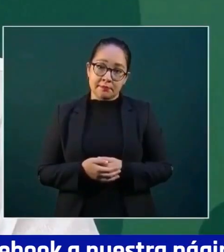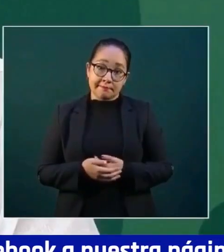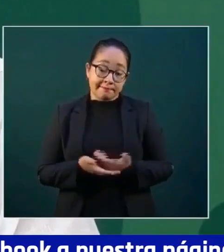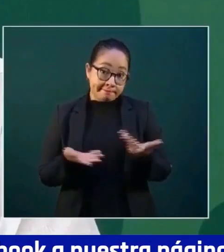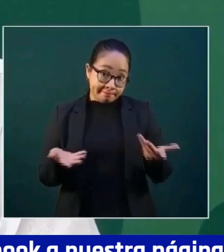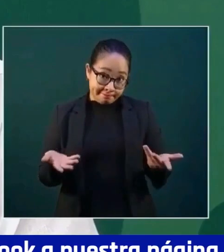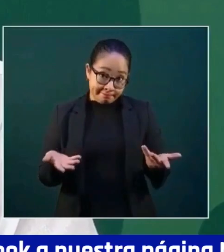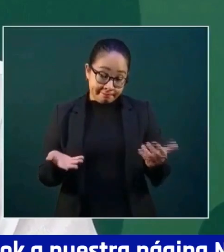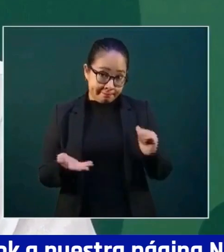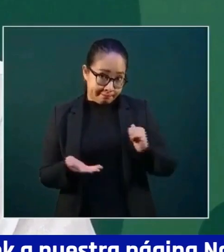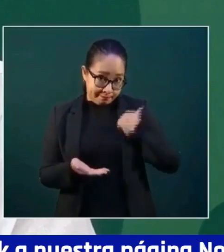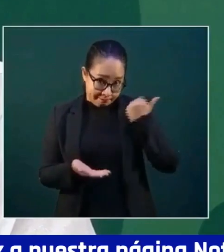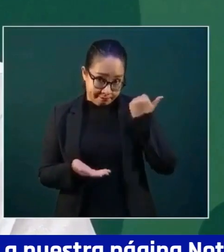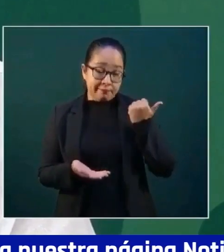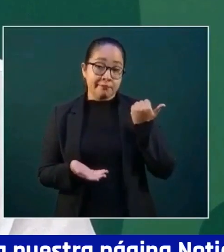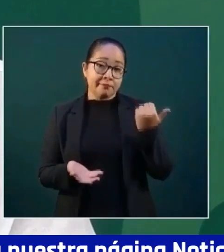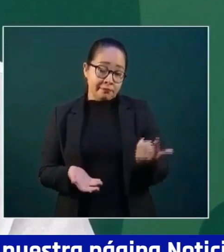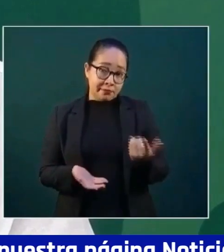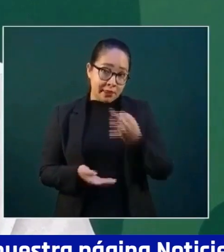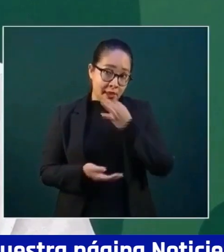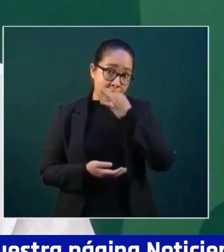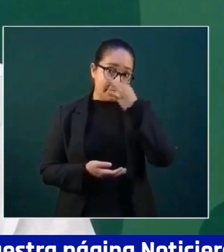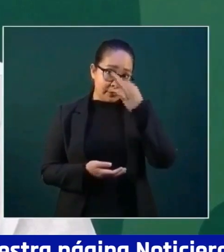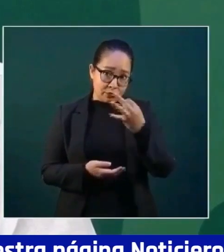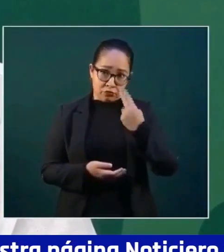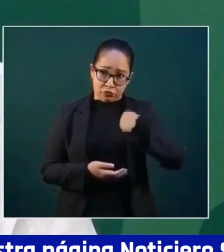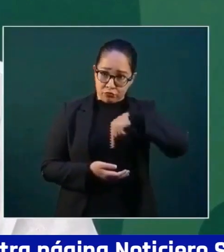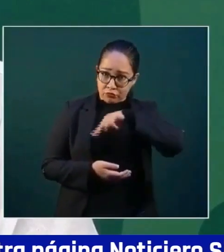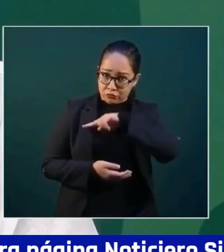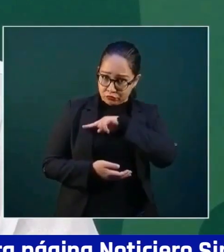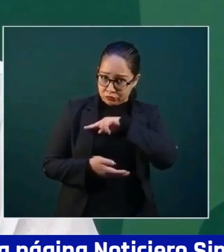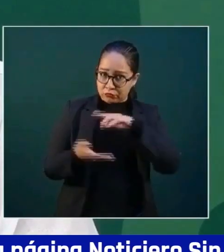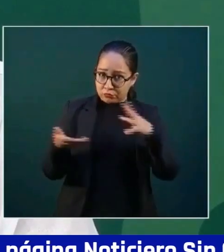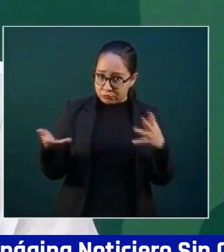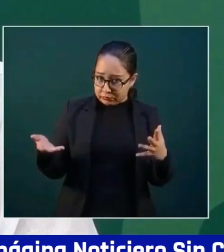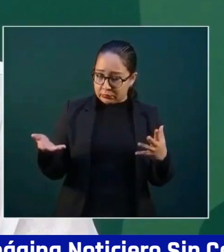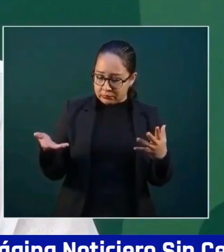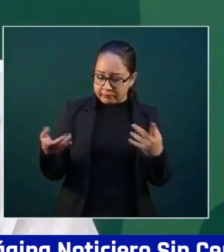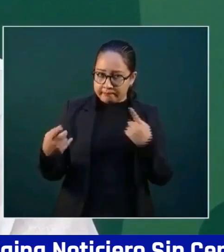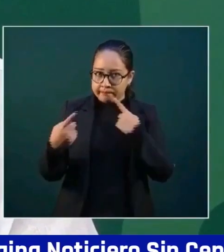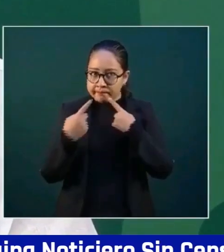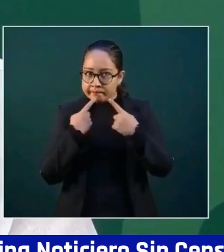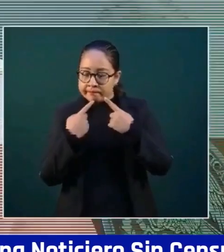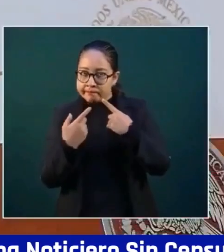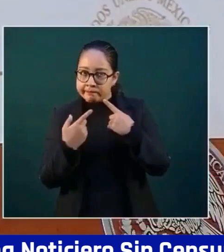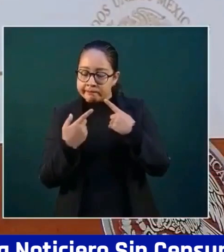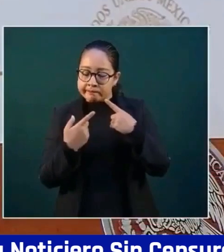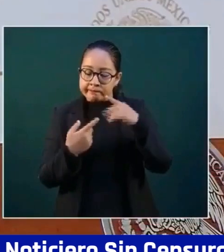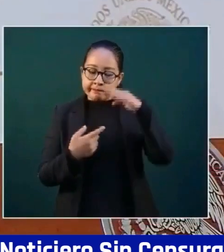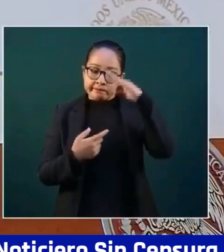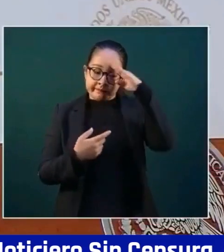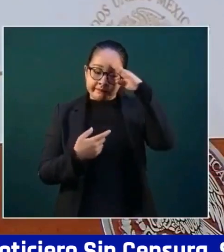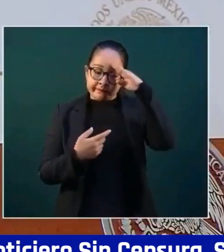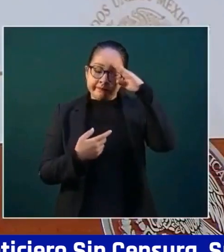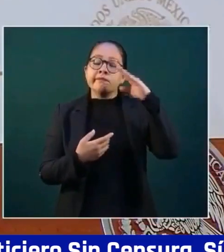Aprovecho para decir que nosotros tomamos la decisión por solidaridad